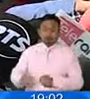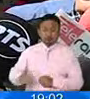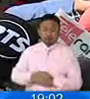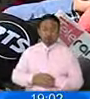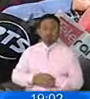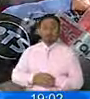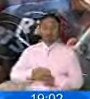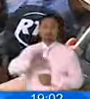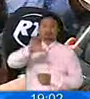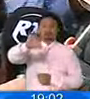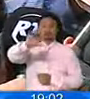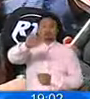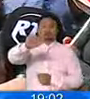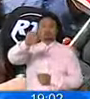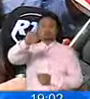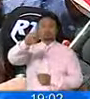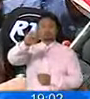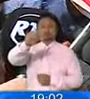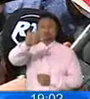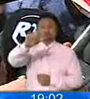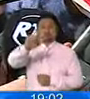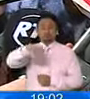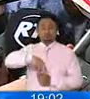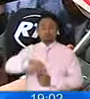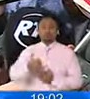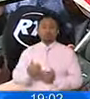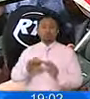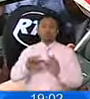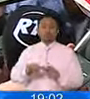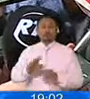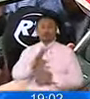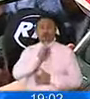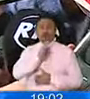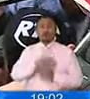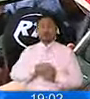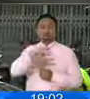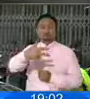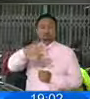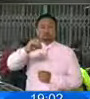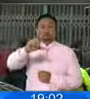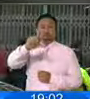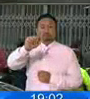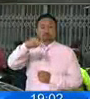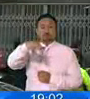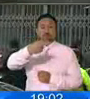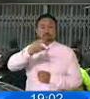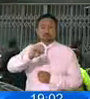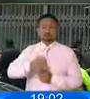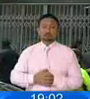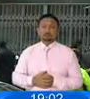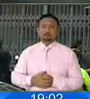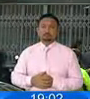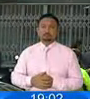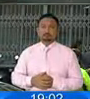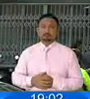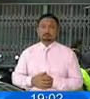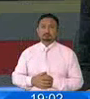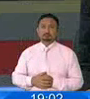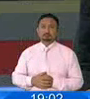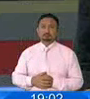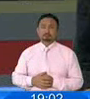Pareja Giannuzzelli. Está el actual secretario del Agua, que es un señor cholango. Informó Héctor